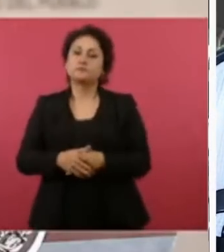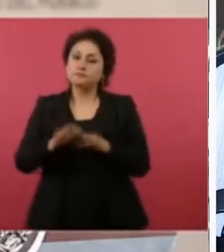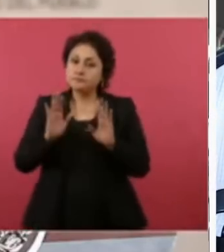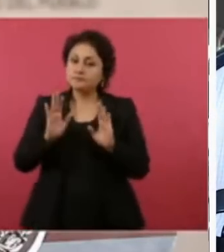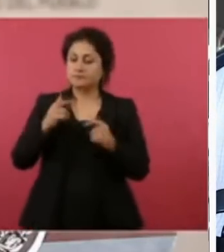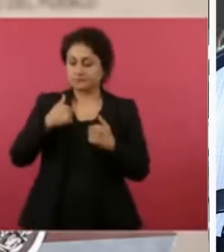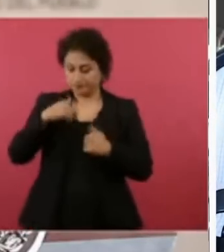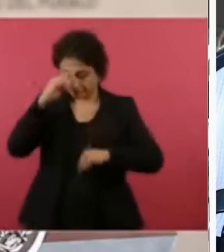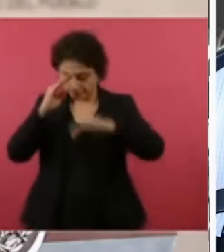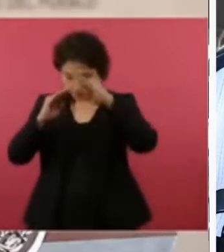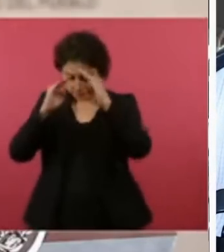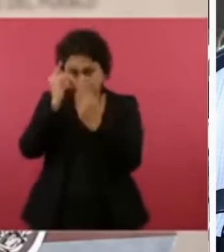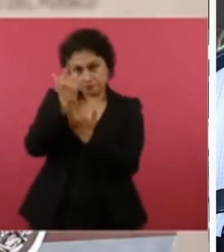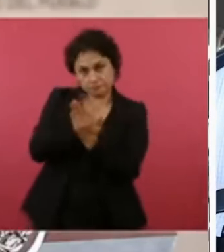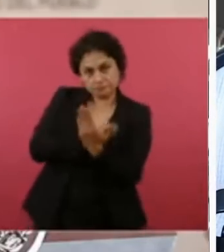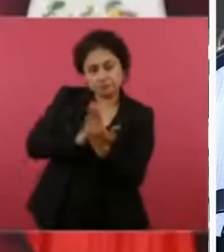Afortunadamente